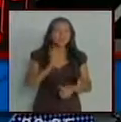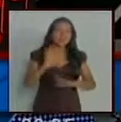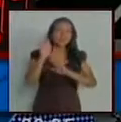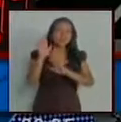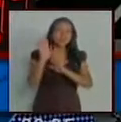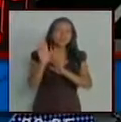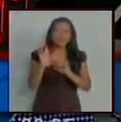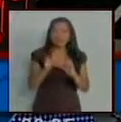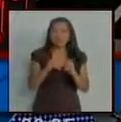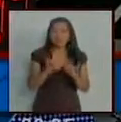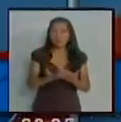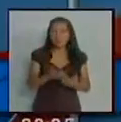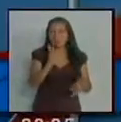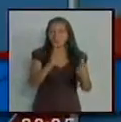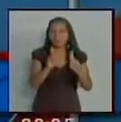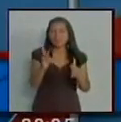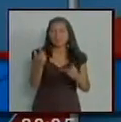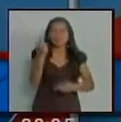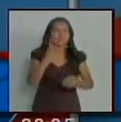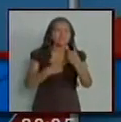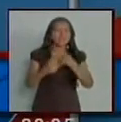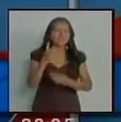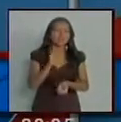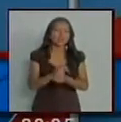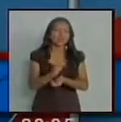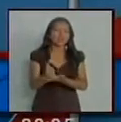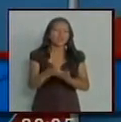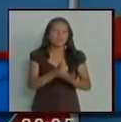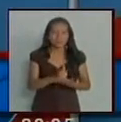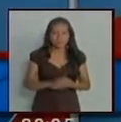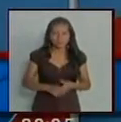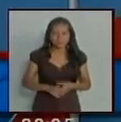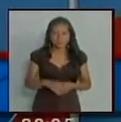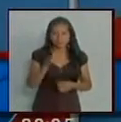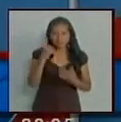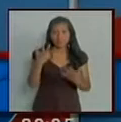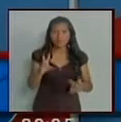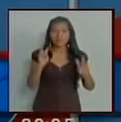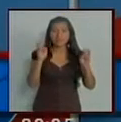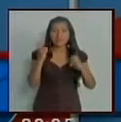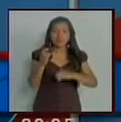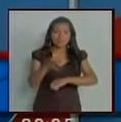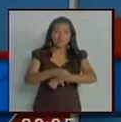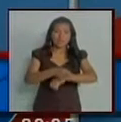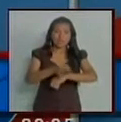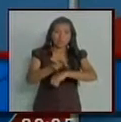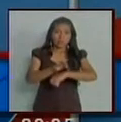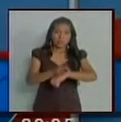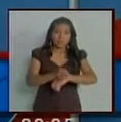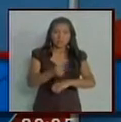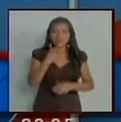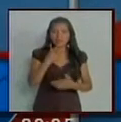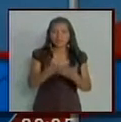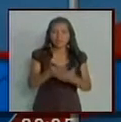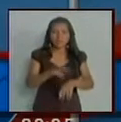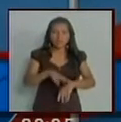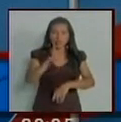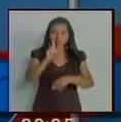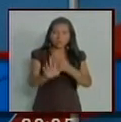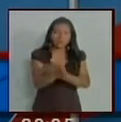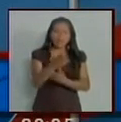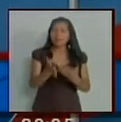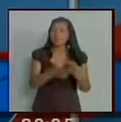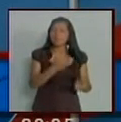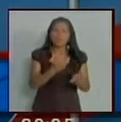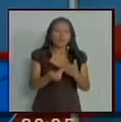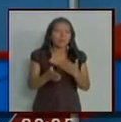muy particular con sus pacientes? Las baterías son una emergencia. Y si te llaman 2 de la mañana, tienes que entrar,